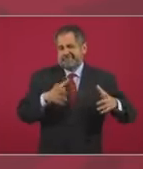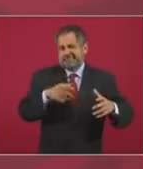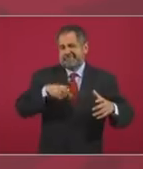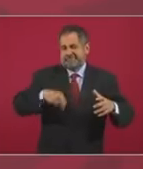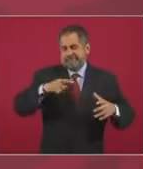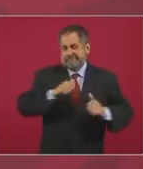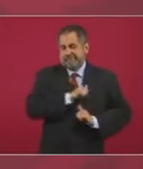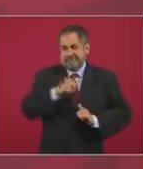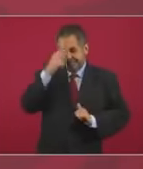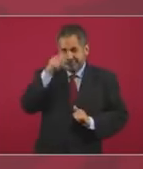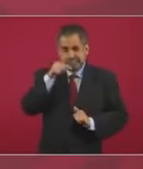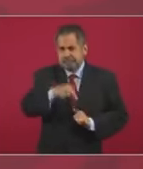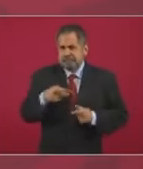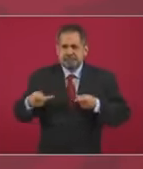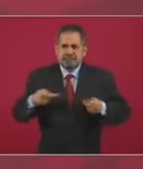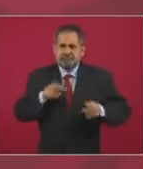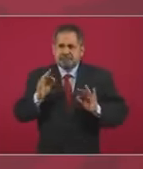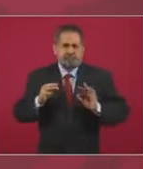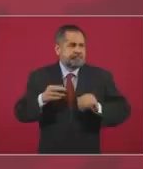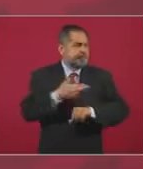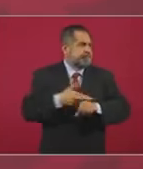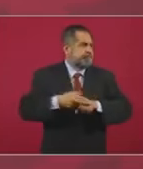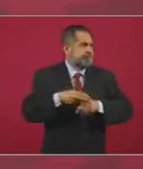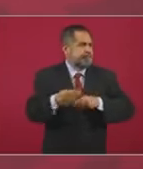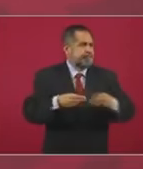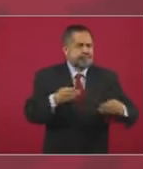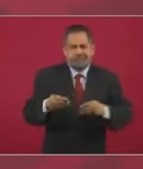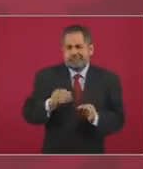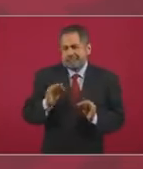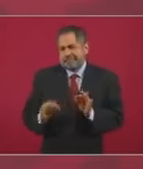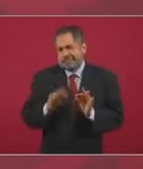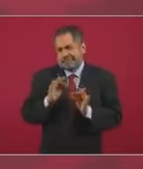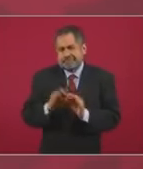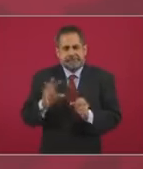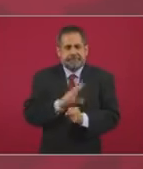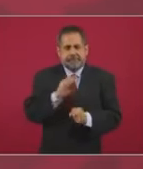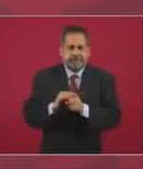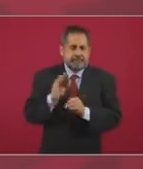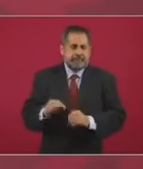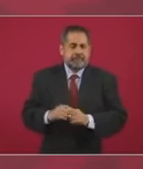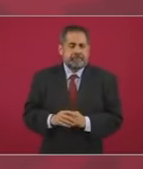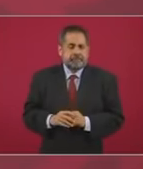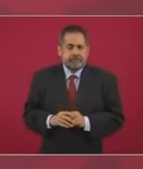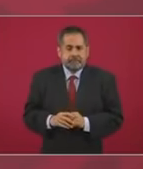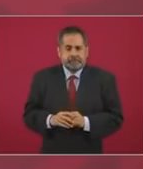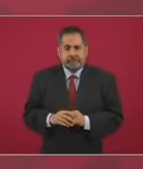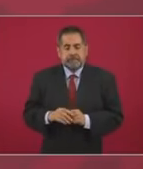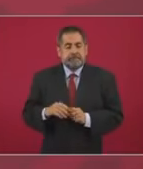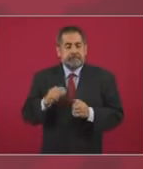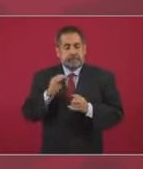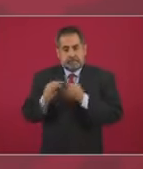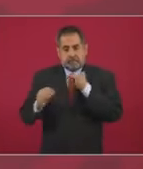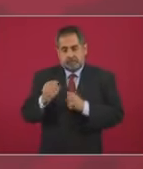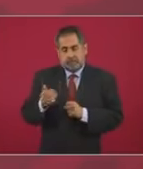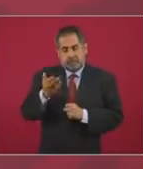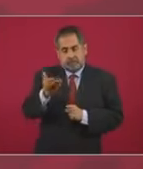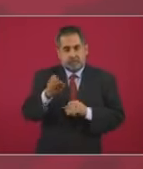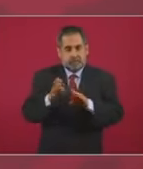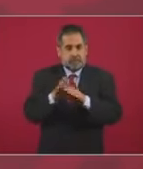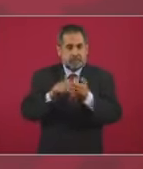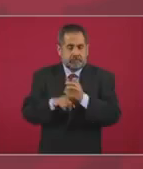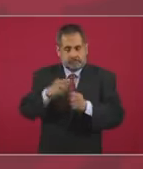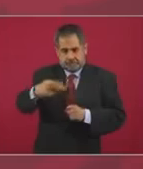nuestras Fuerzas Armadas, y esto nos brinda la posibilidad de tener todos los elementos. Finalmente, y atendiendo puntualmente a